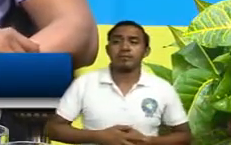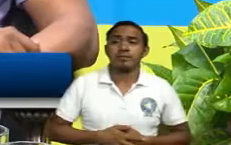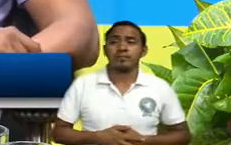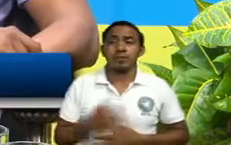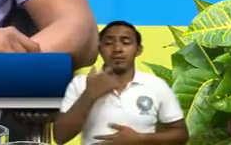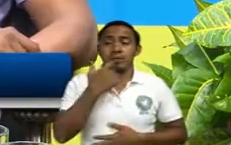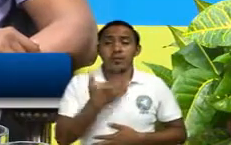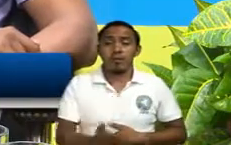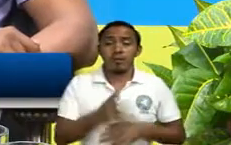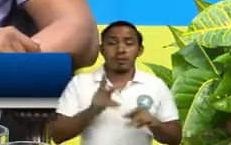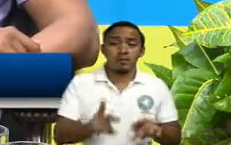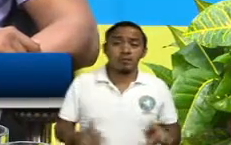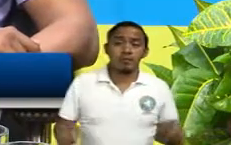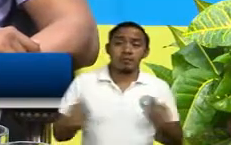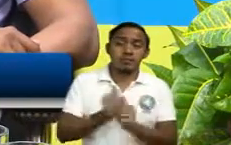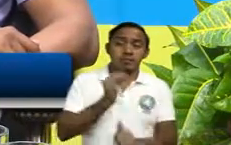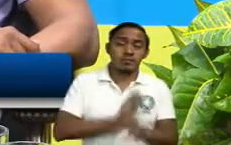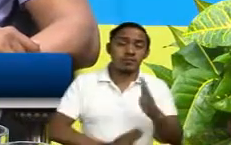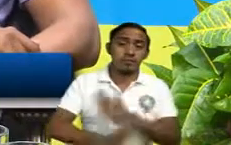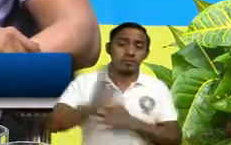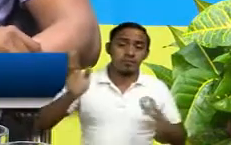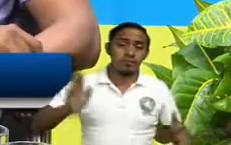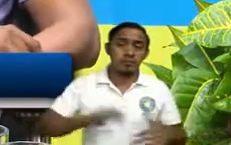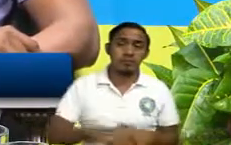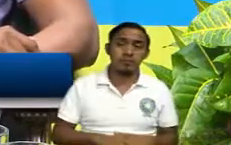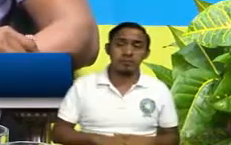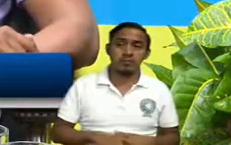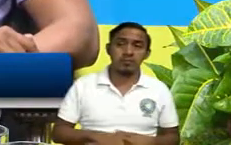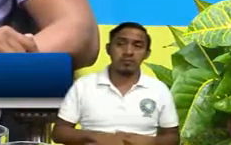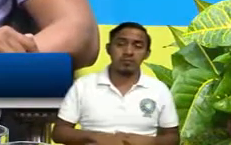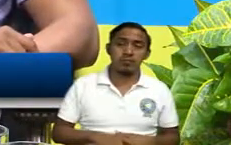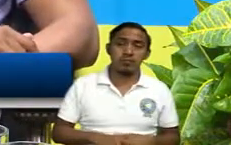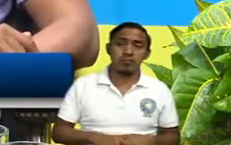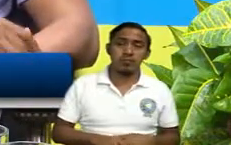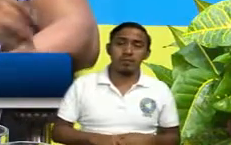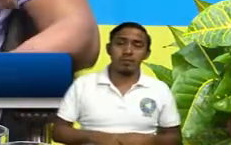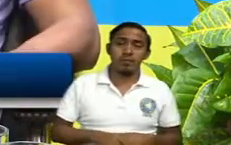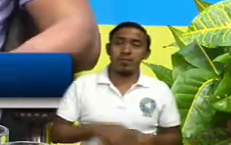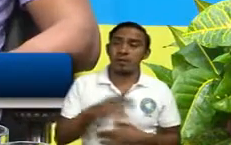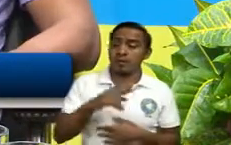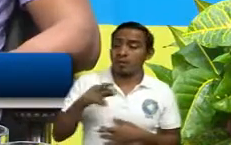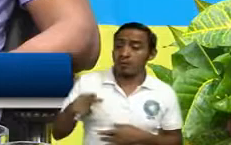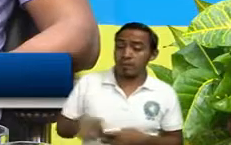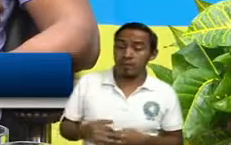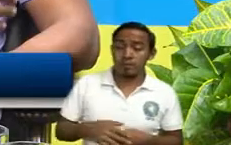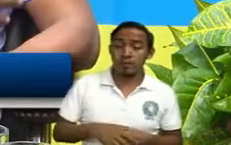precisamente porque la persona con discapacidad no tiene la misma